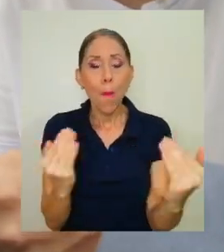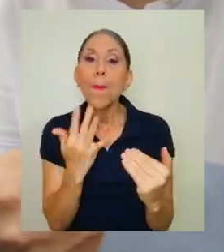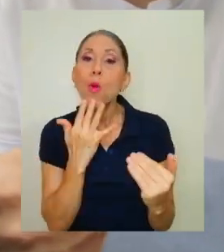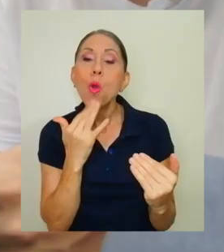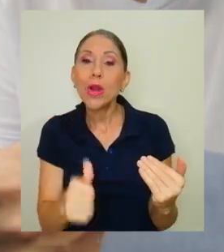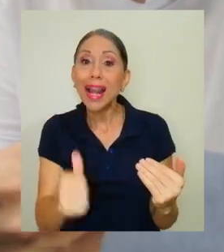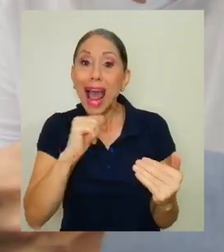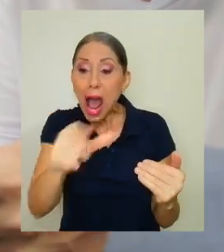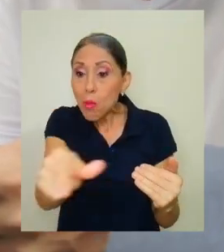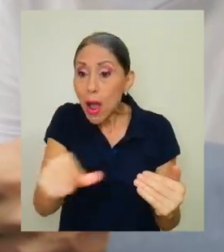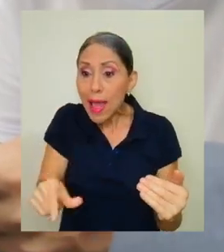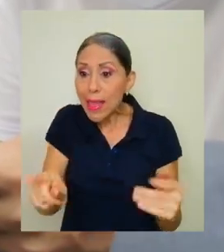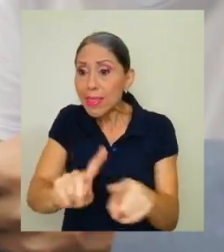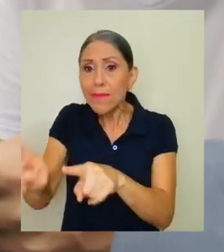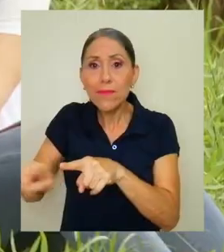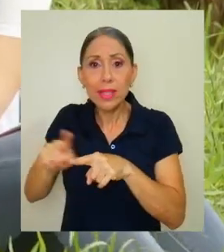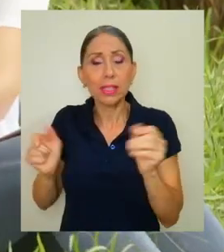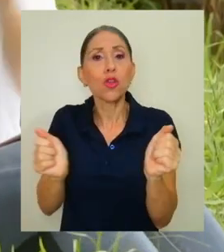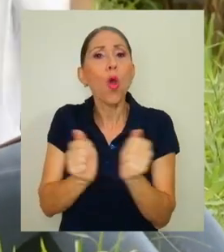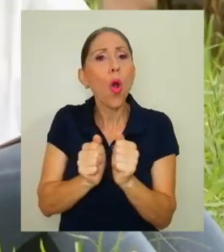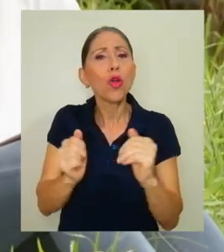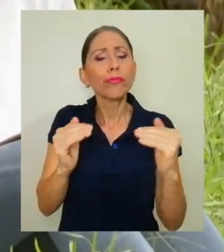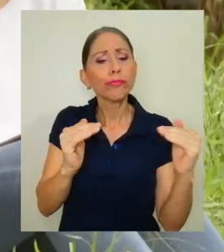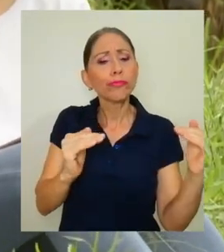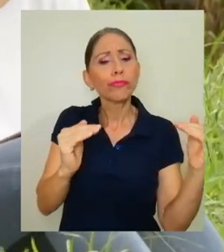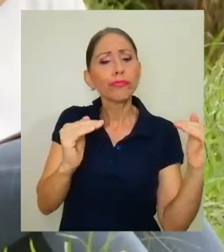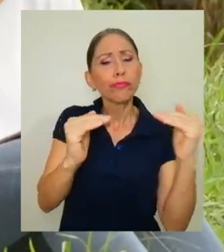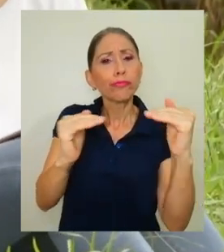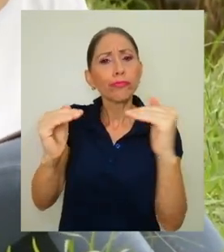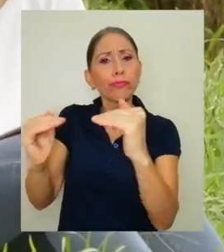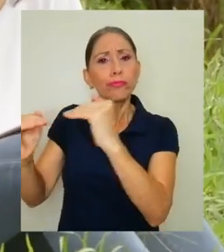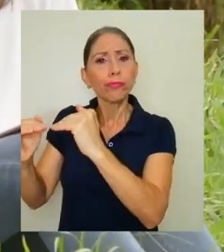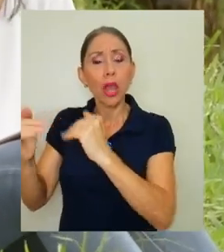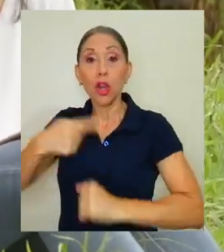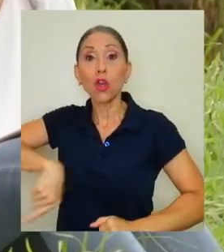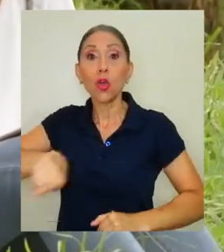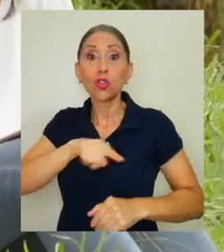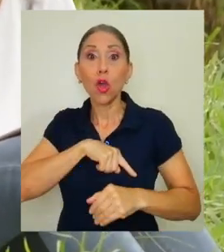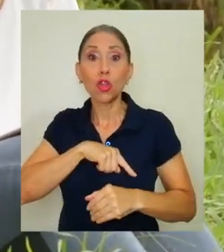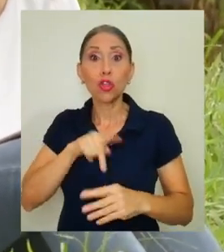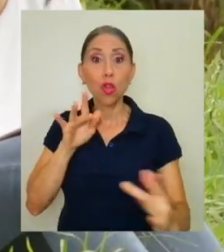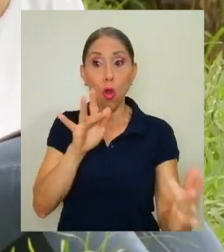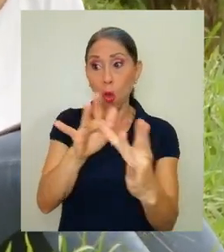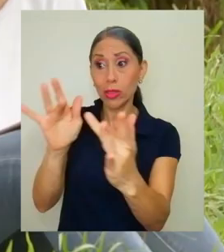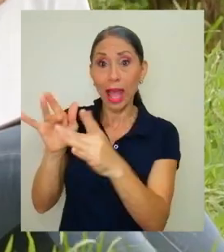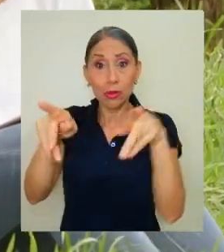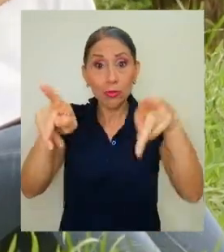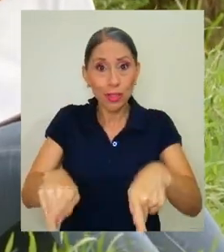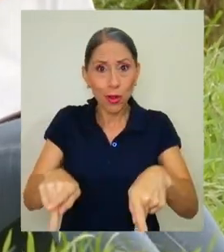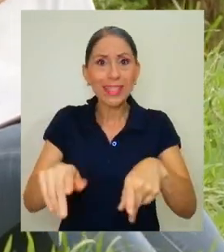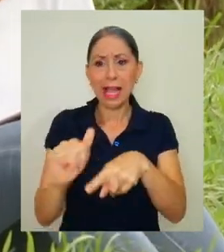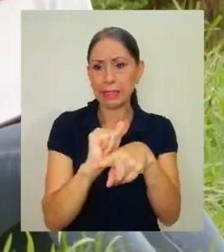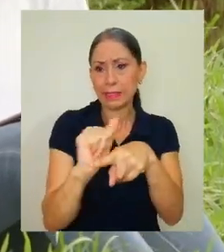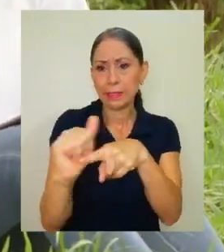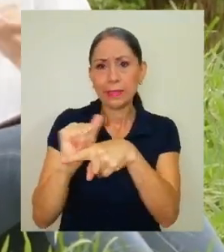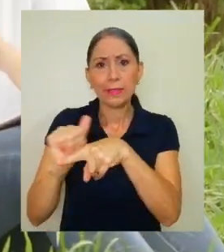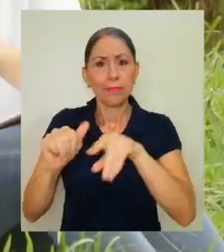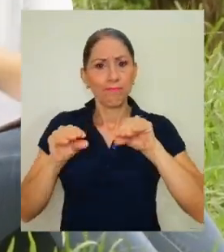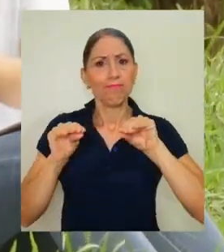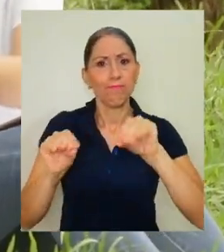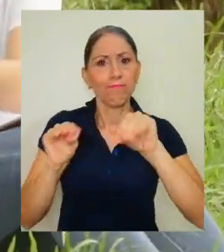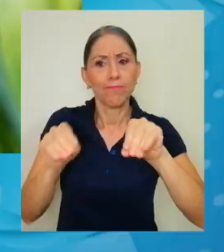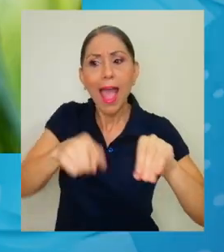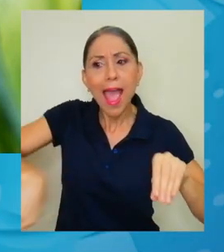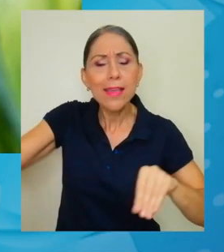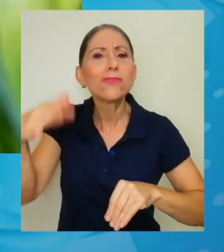rangos. Empezamos a entrenar nuestros contactos en el uso de esos kits para que